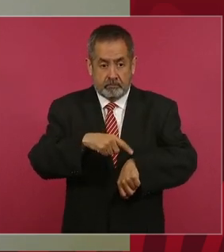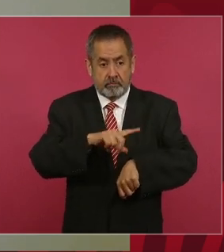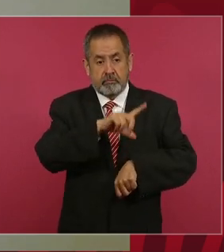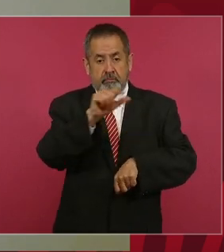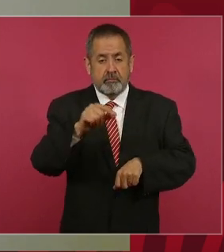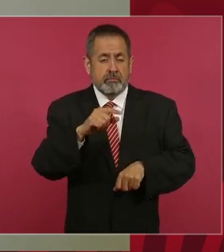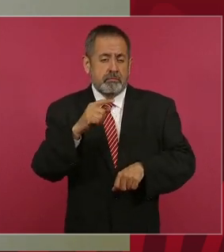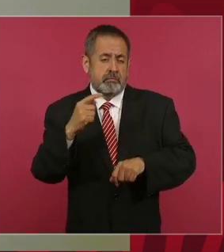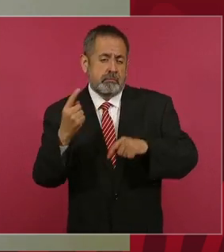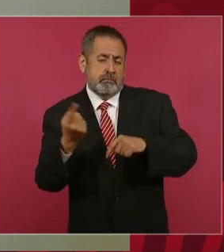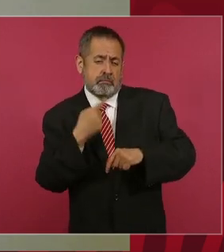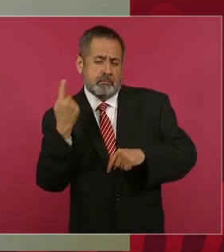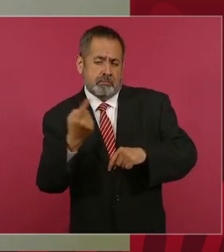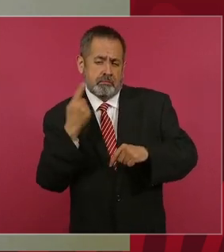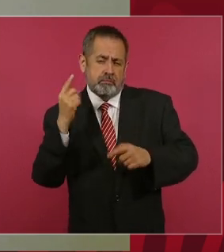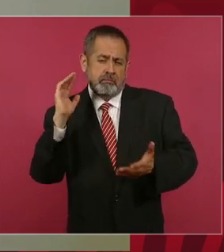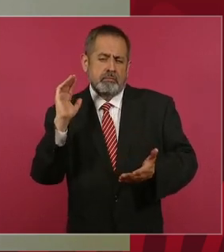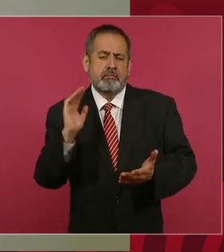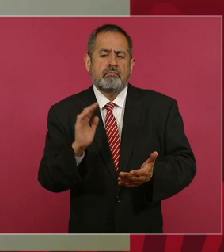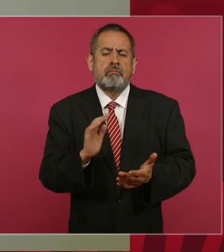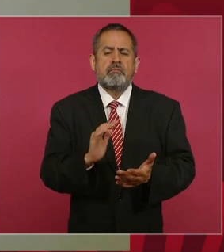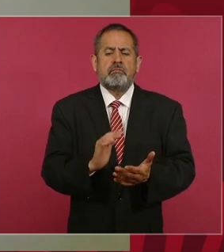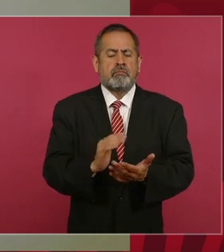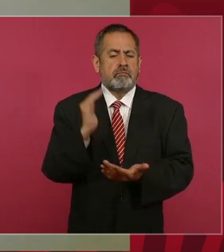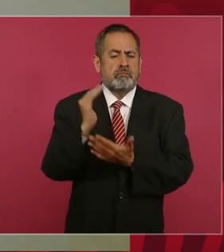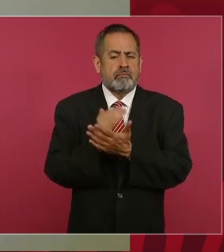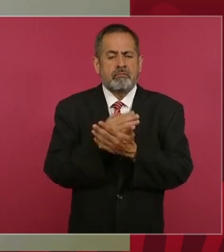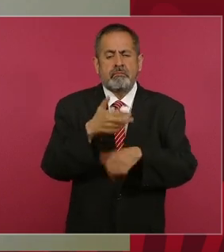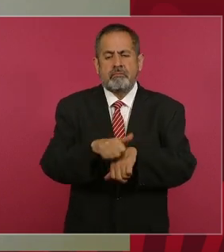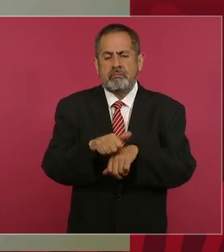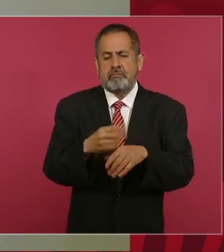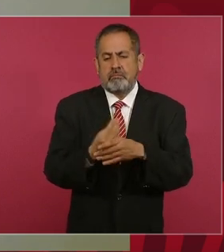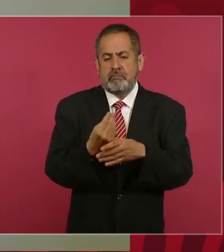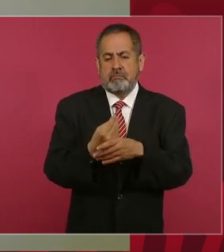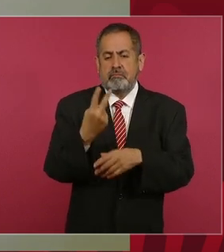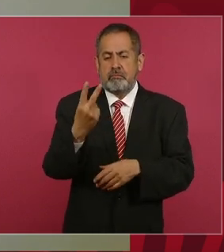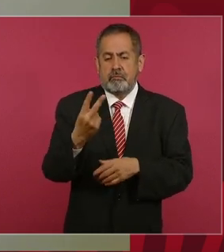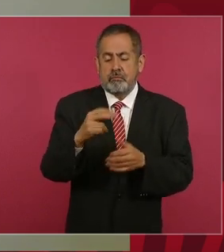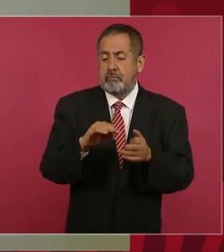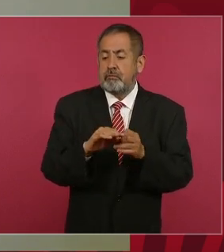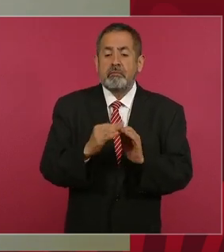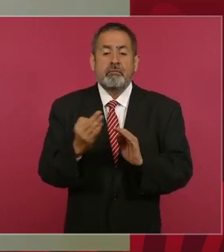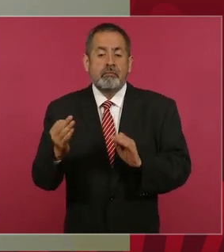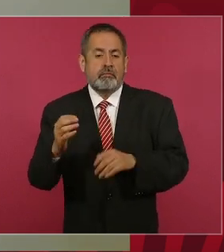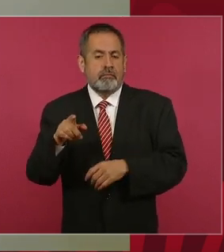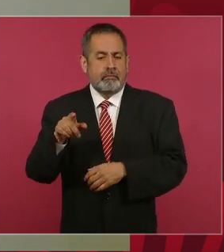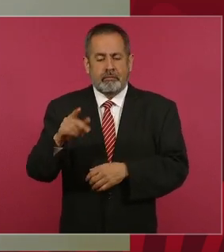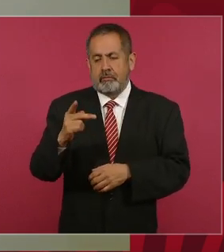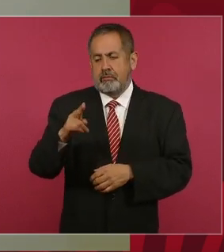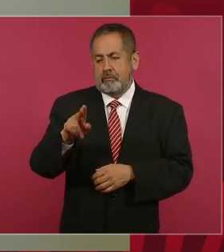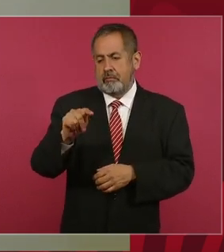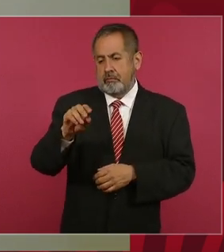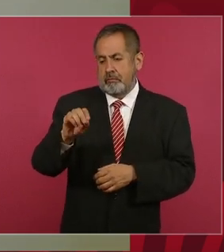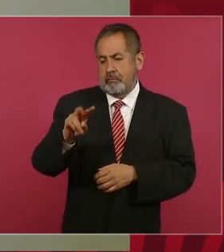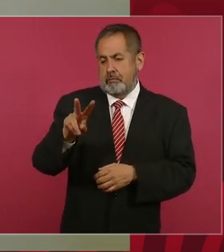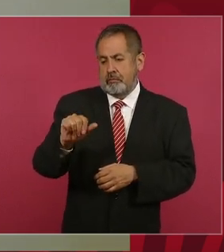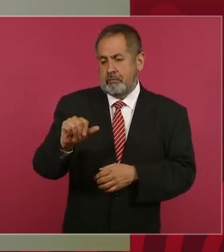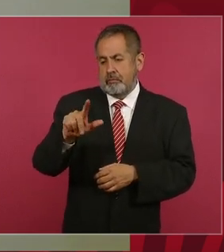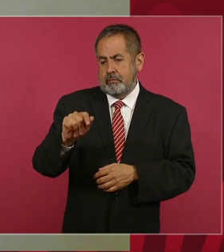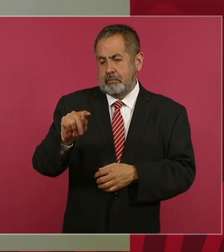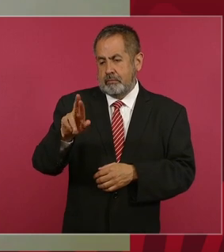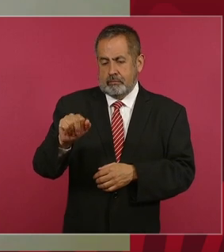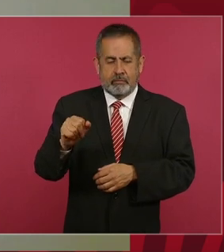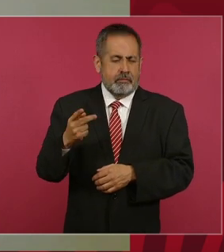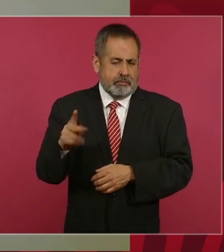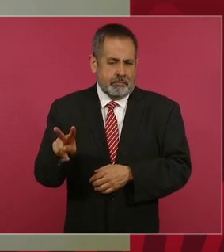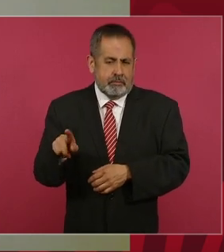a huracán categoría 2 al este de Puerto Vallarta. Los municipios en donde se registró la